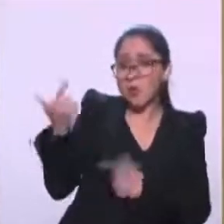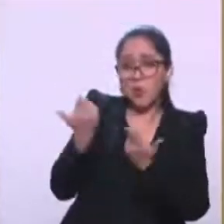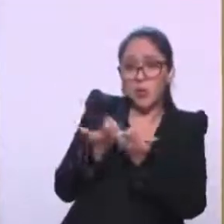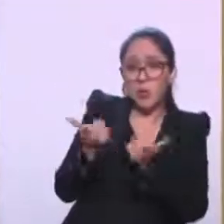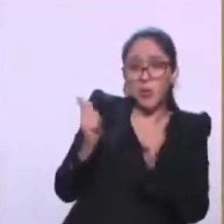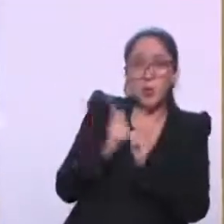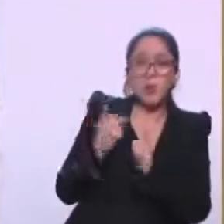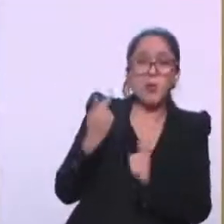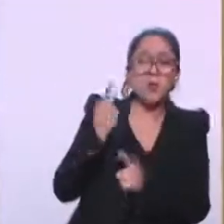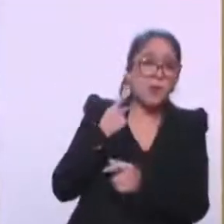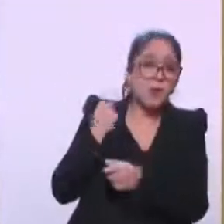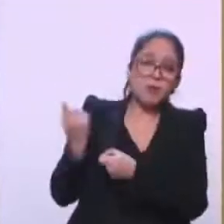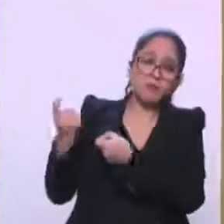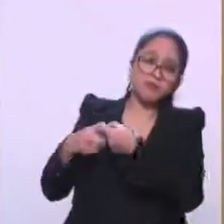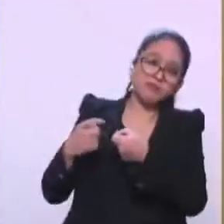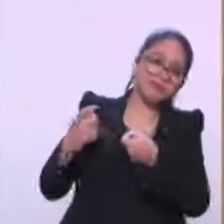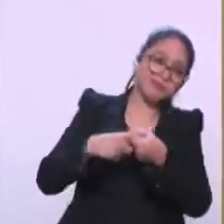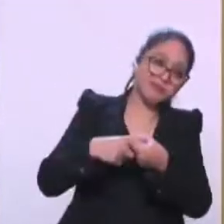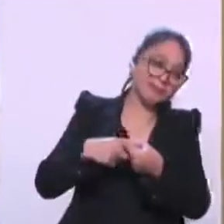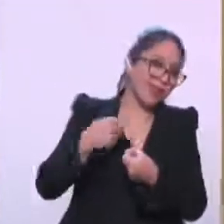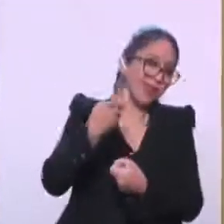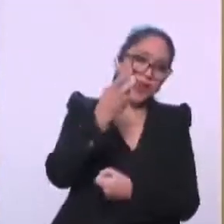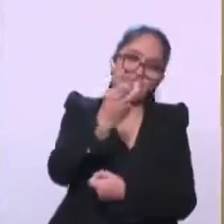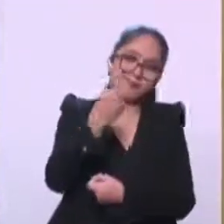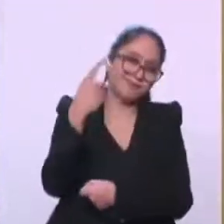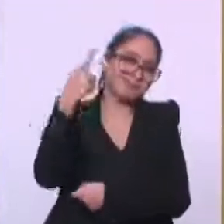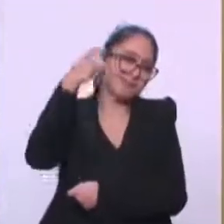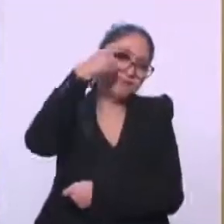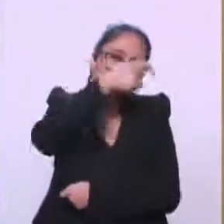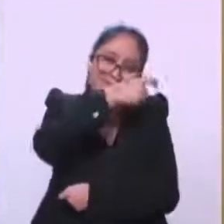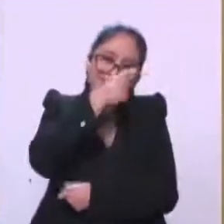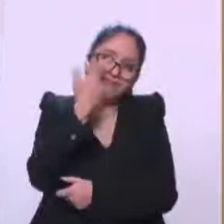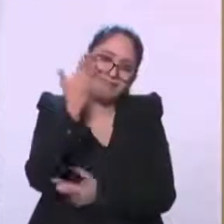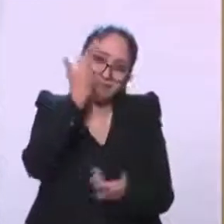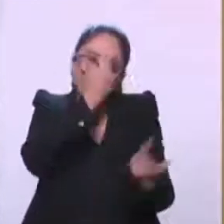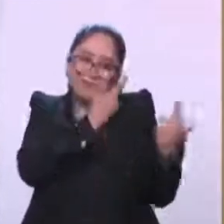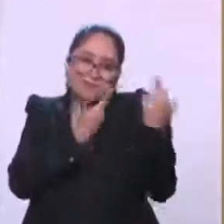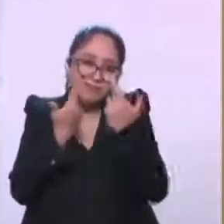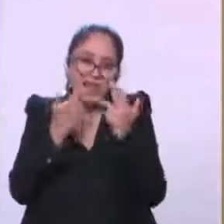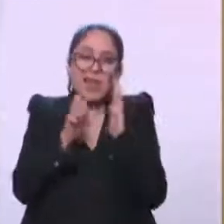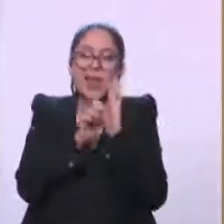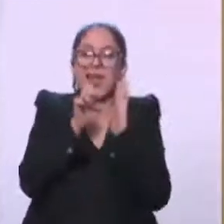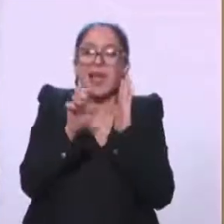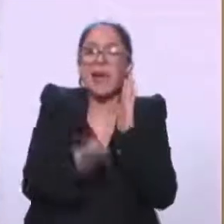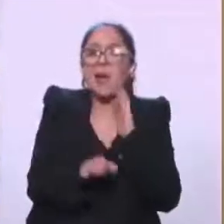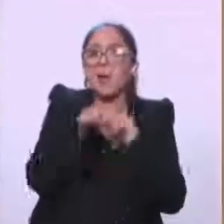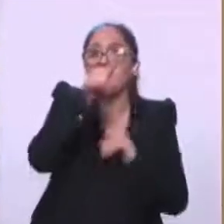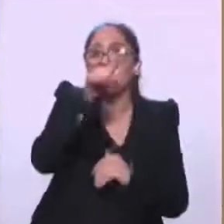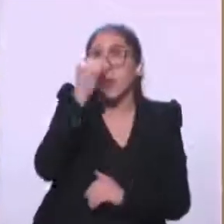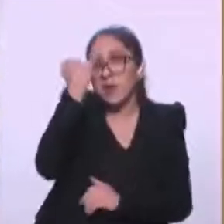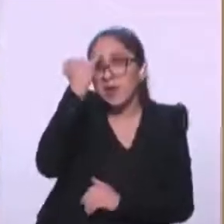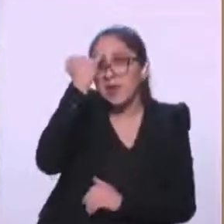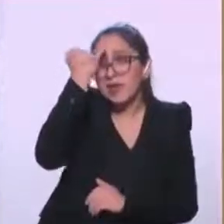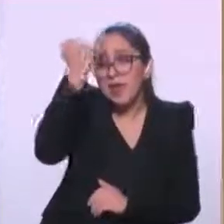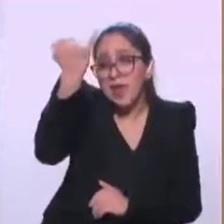les meto una complicación más. Pero entonces hacer esas grandes mediciones a vuelo de pájaro,